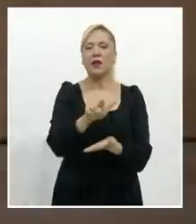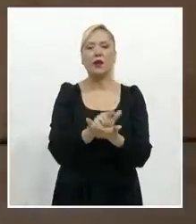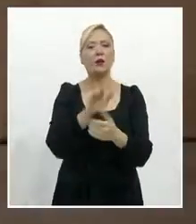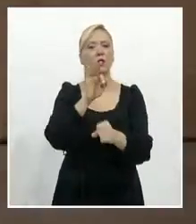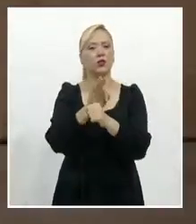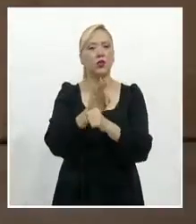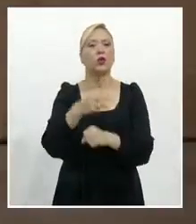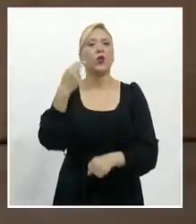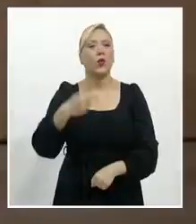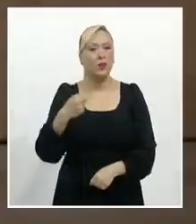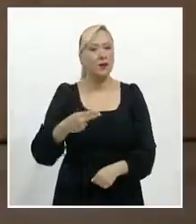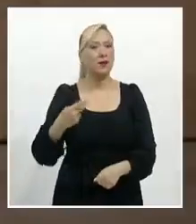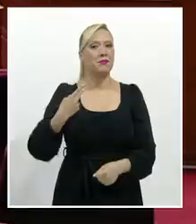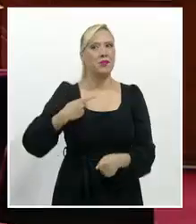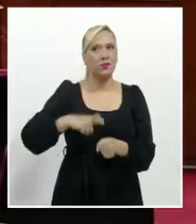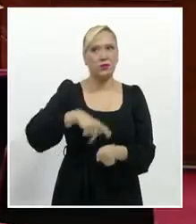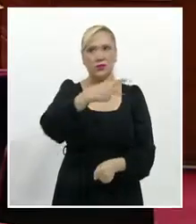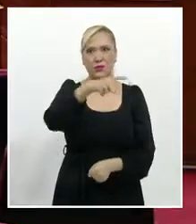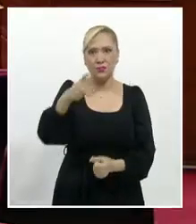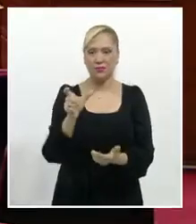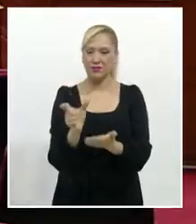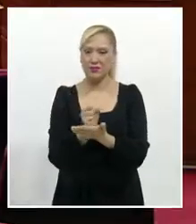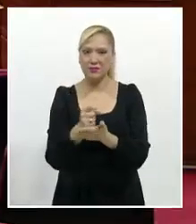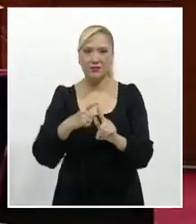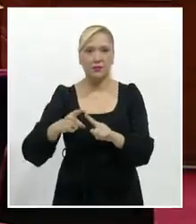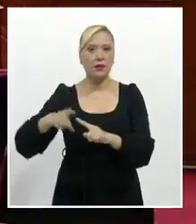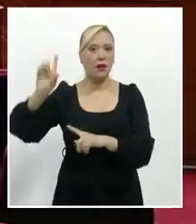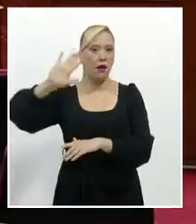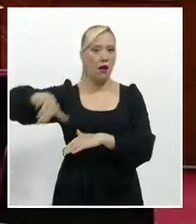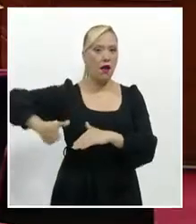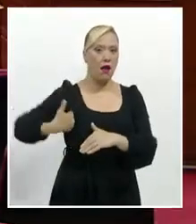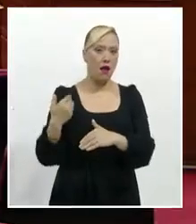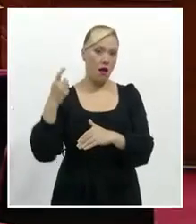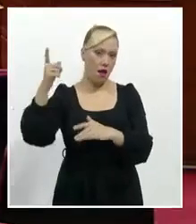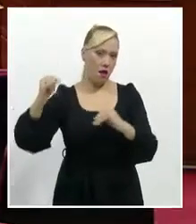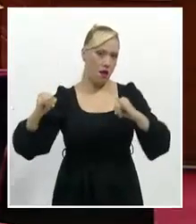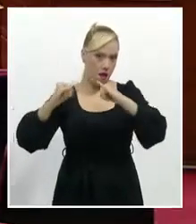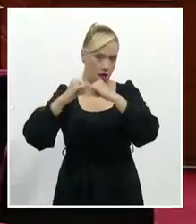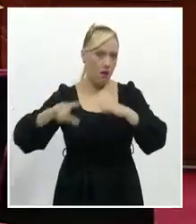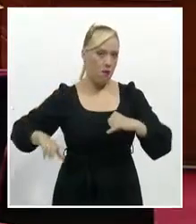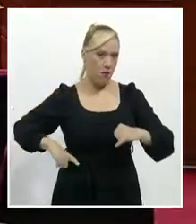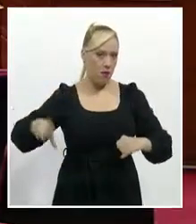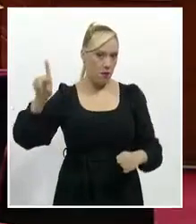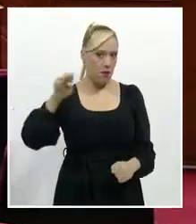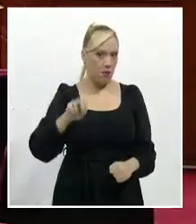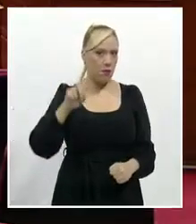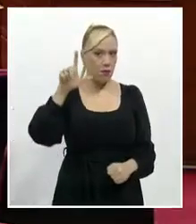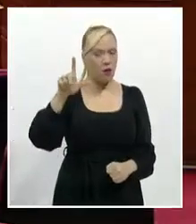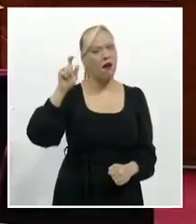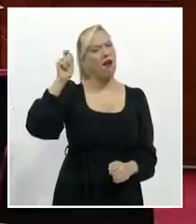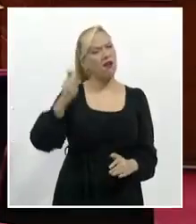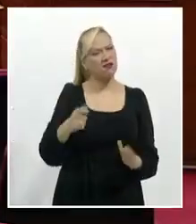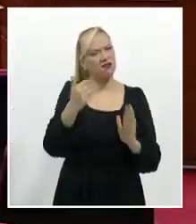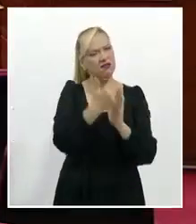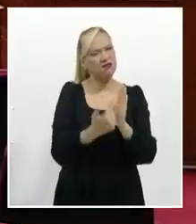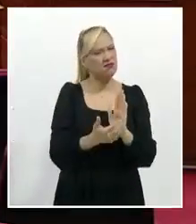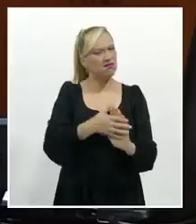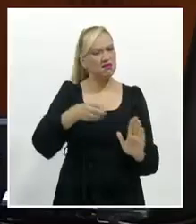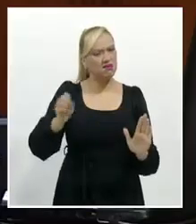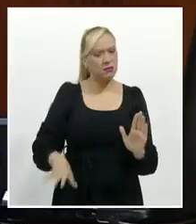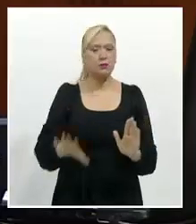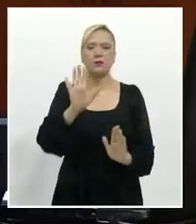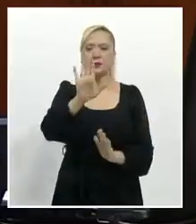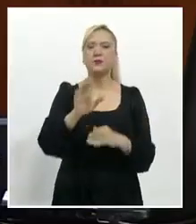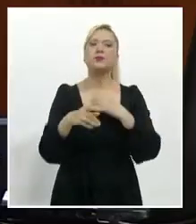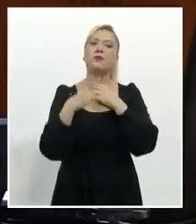Protección de Datos Personales en posesión de sujetos obligados de Nuevo León. Entre las disposiciones invalidadas